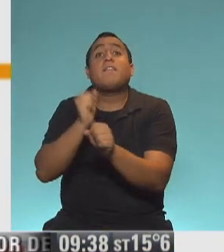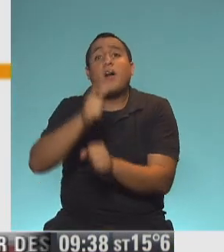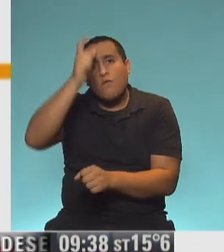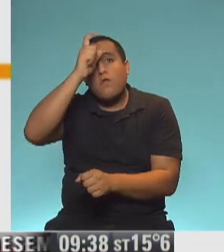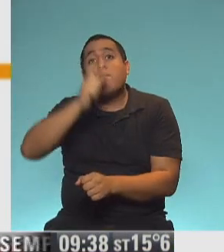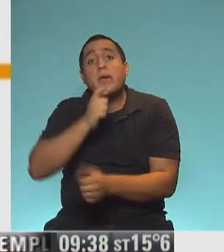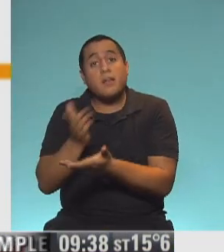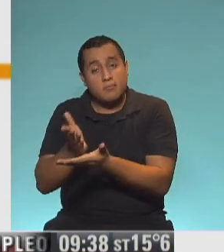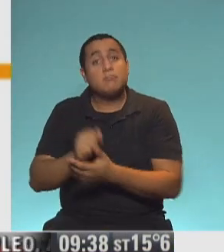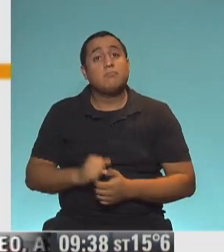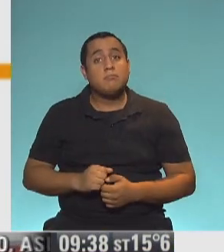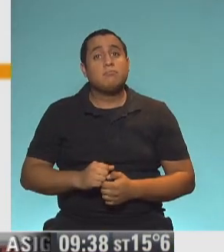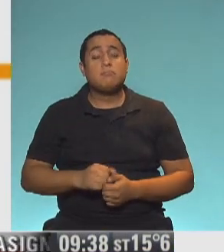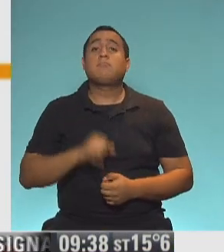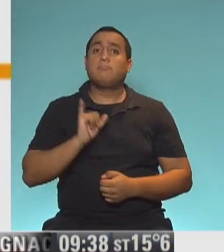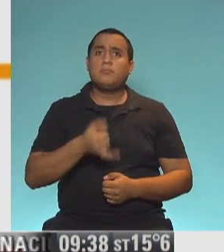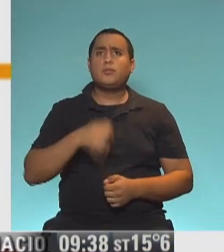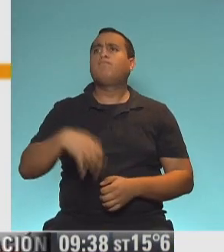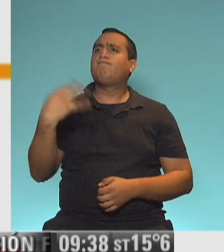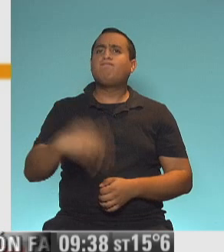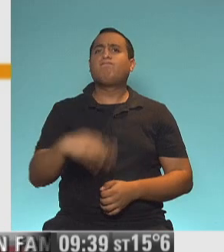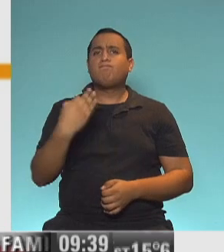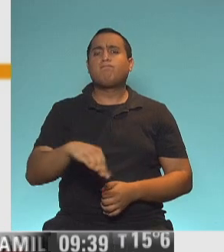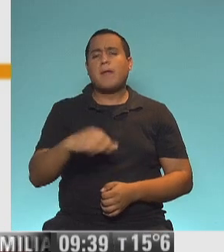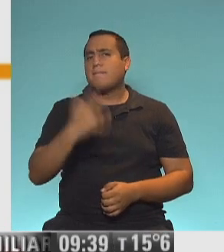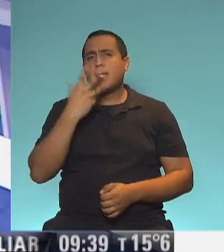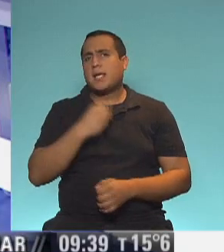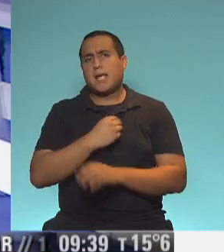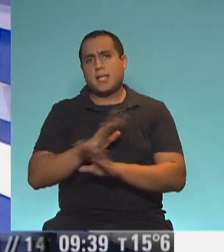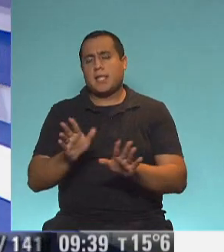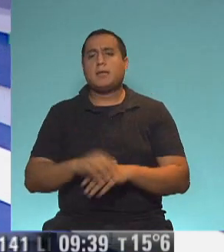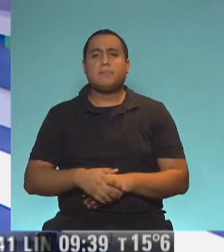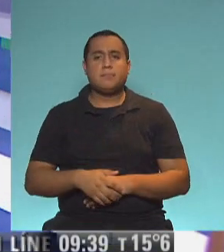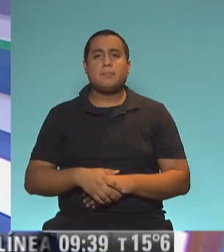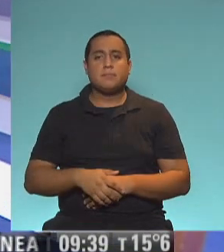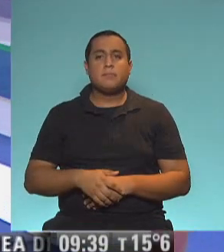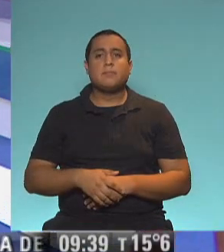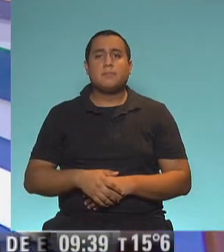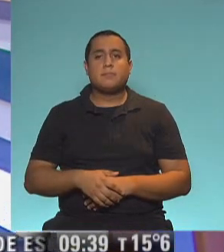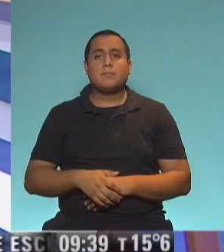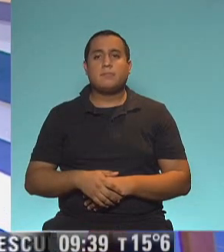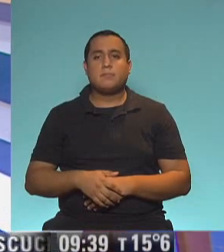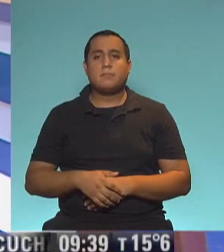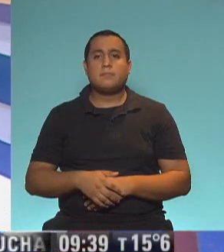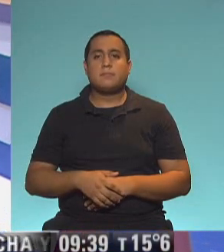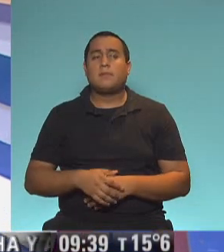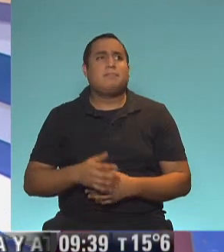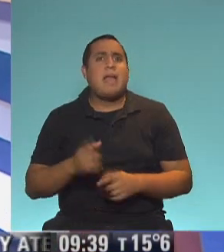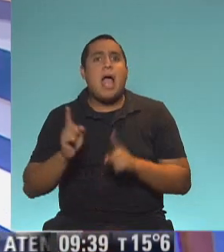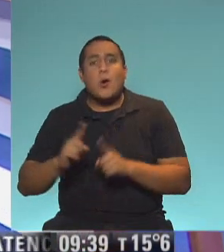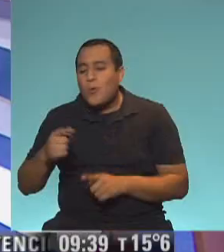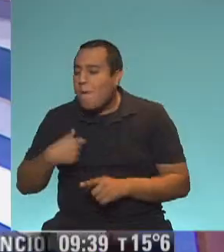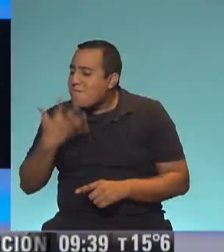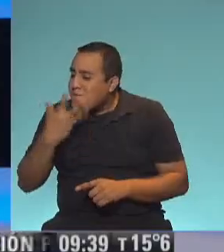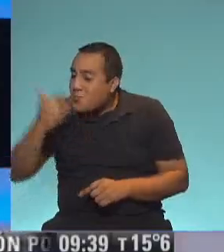bombera. De bombera. Bien. Qué bueno. Me encanta. Valiente, ¿eh? Bien, claro que sí. ¿Quién no quería ser bombero de chico?